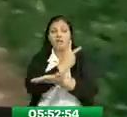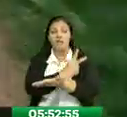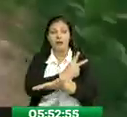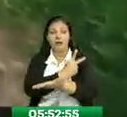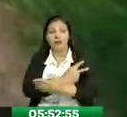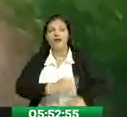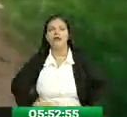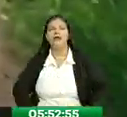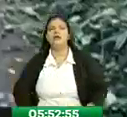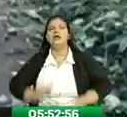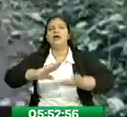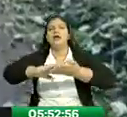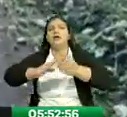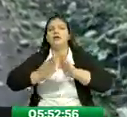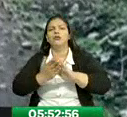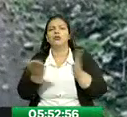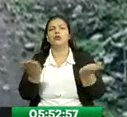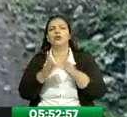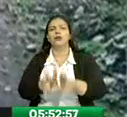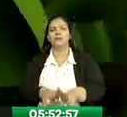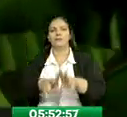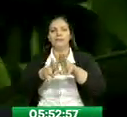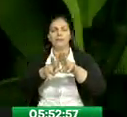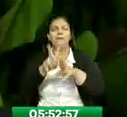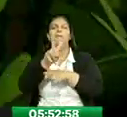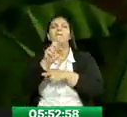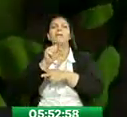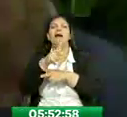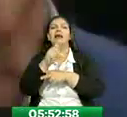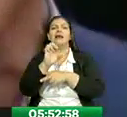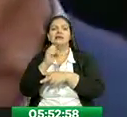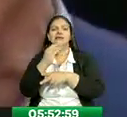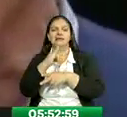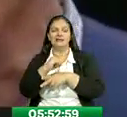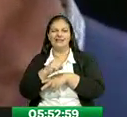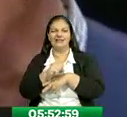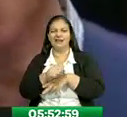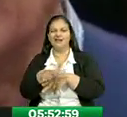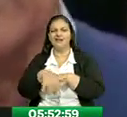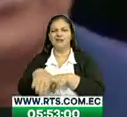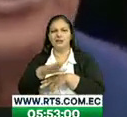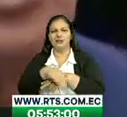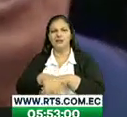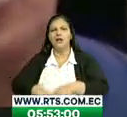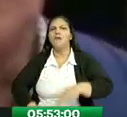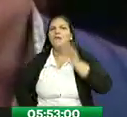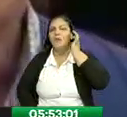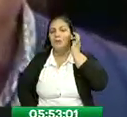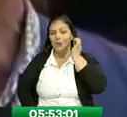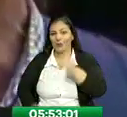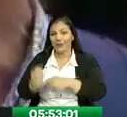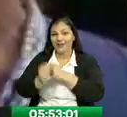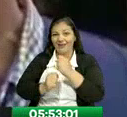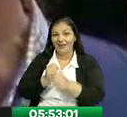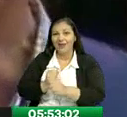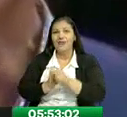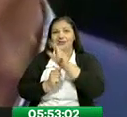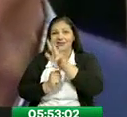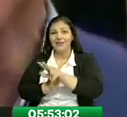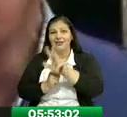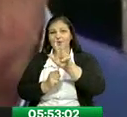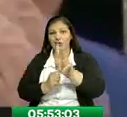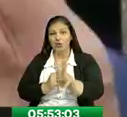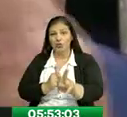del Cantón Valencia, otra mujer de 32 años. Eso es una violencia doméstica, casi o alguien totalmente desconocido.